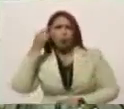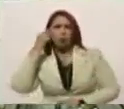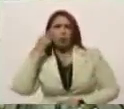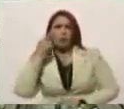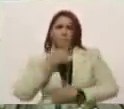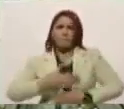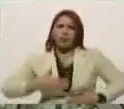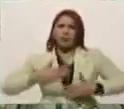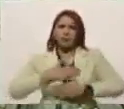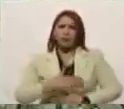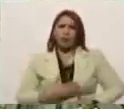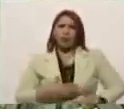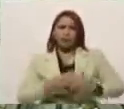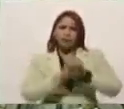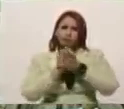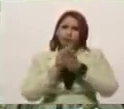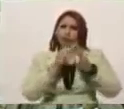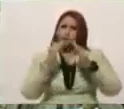de sus vecinos,